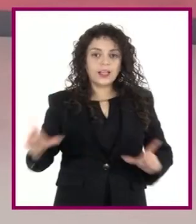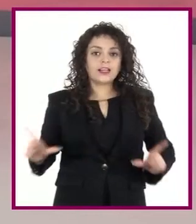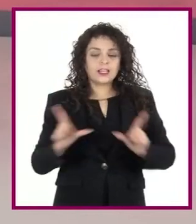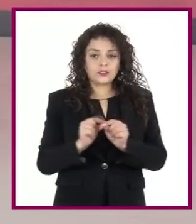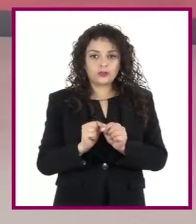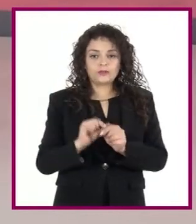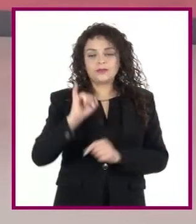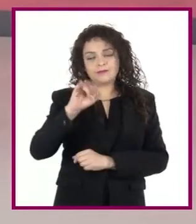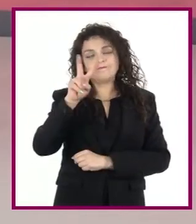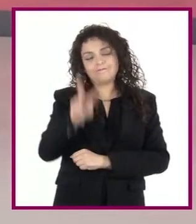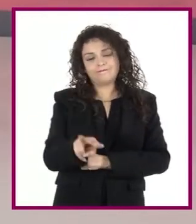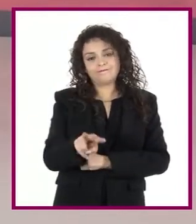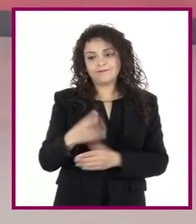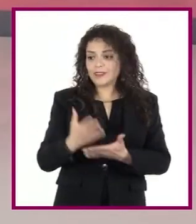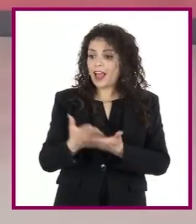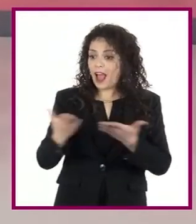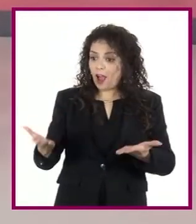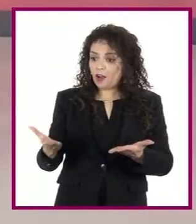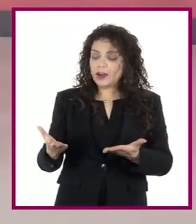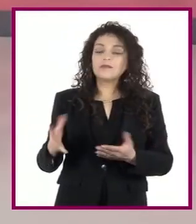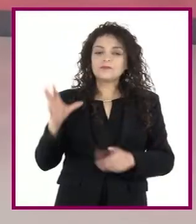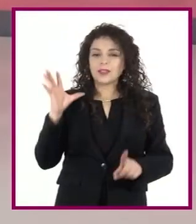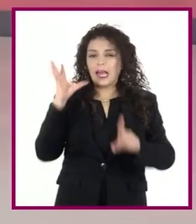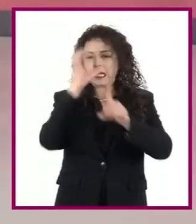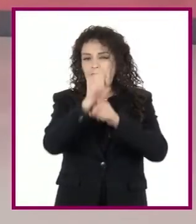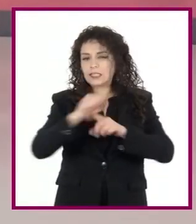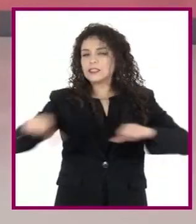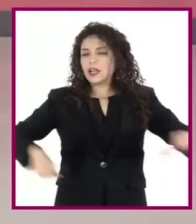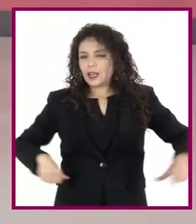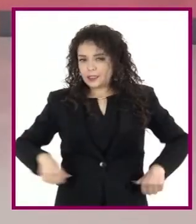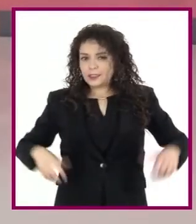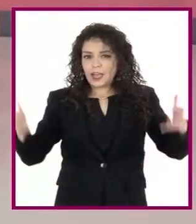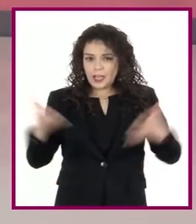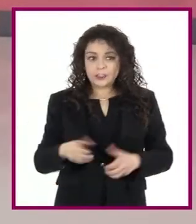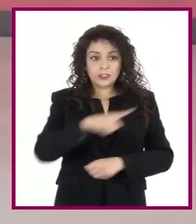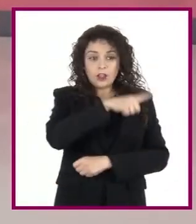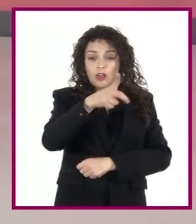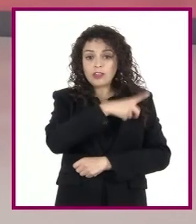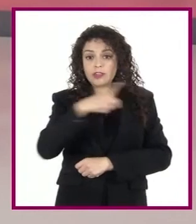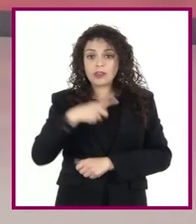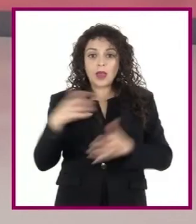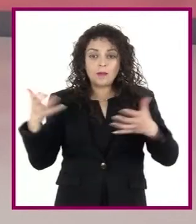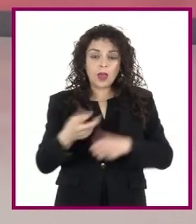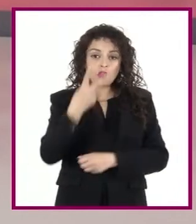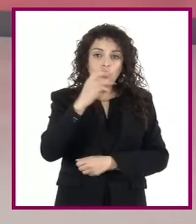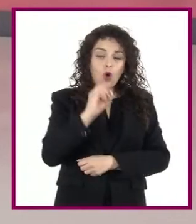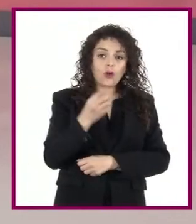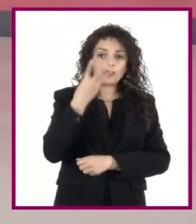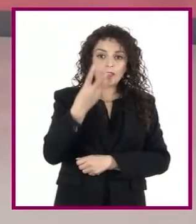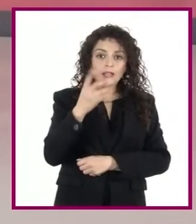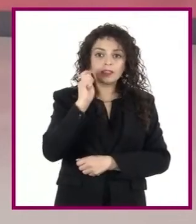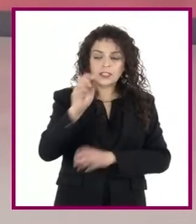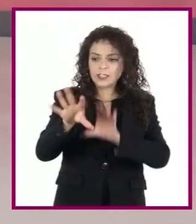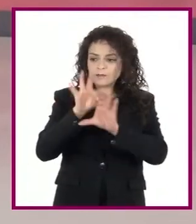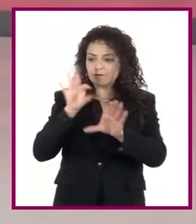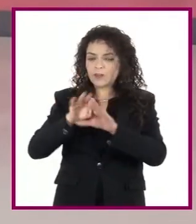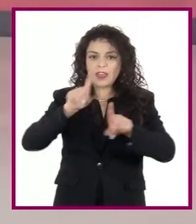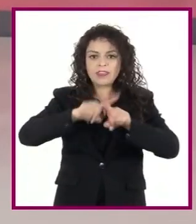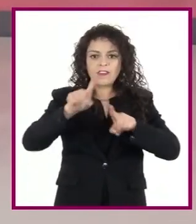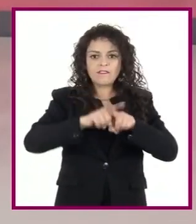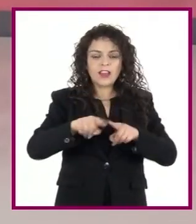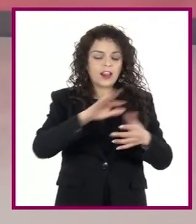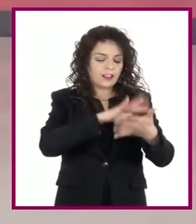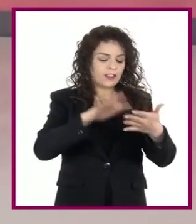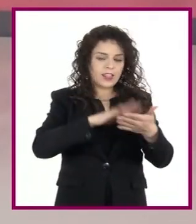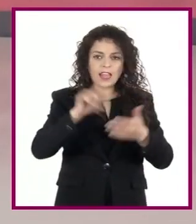es. Ahora hagamos un reto. Deberán revisar 2 o 3 extractos de textos distintos,